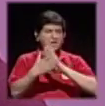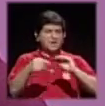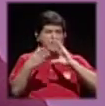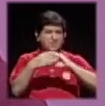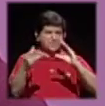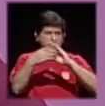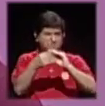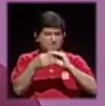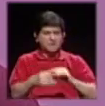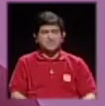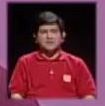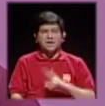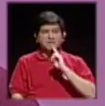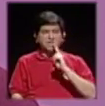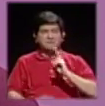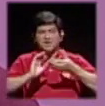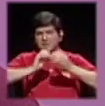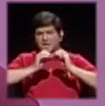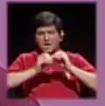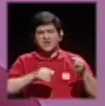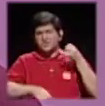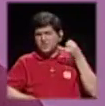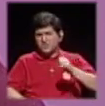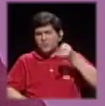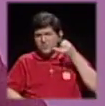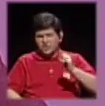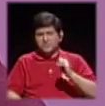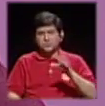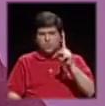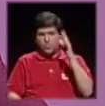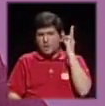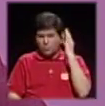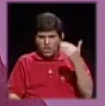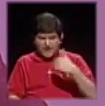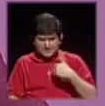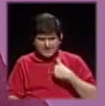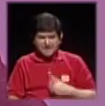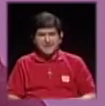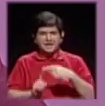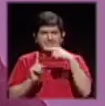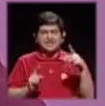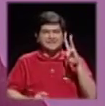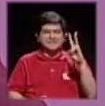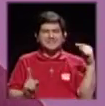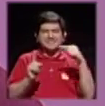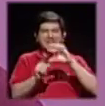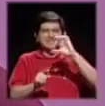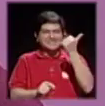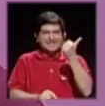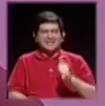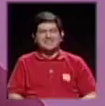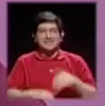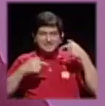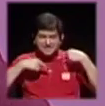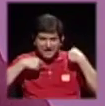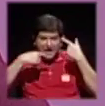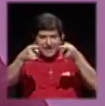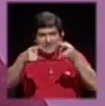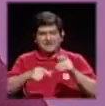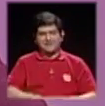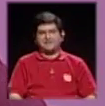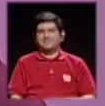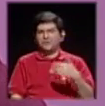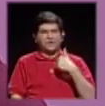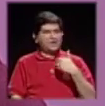es que realmente el índice de violaciones que puede sufrir una mujer va de 6 a 10 violaciones en el trayecto, y no